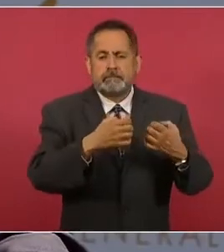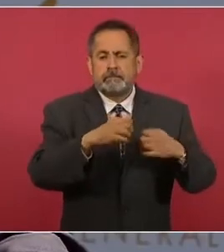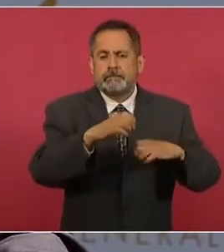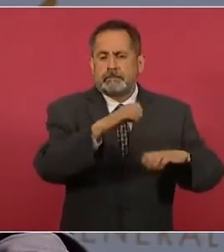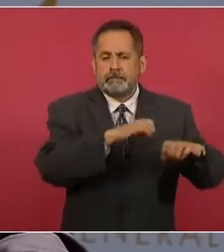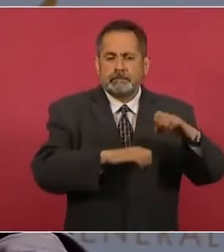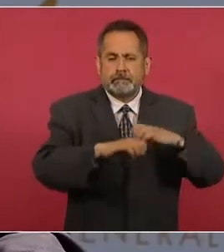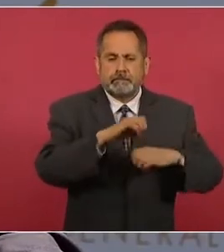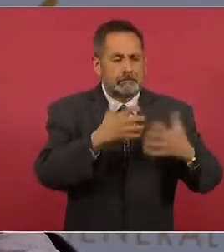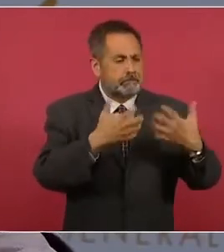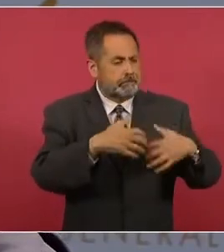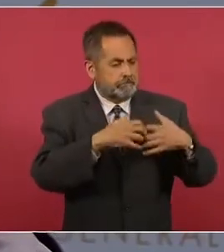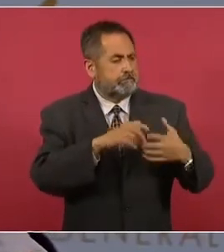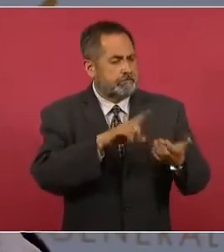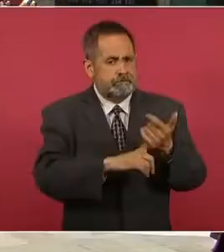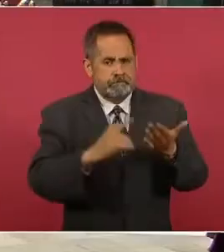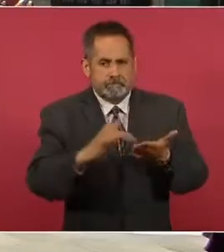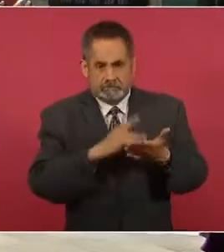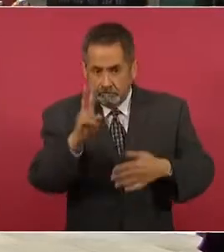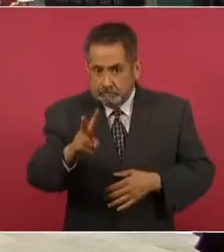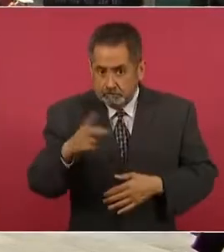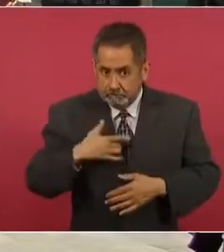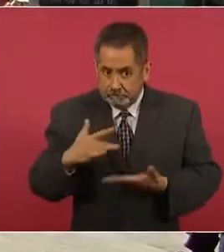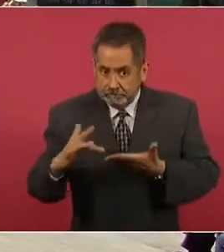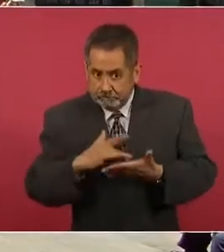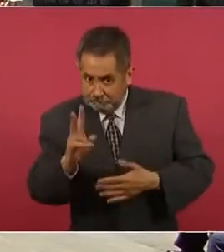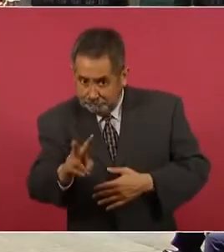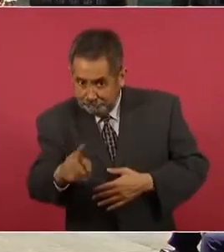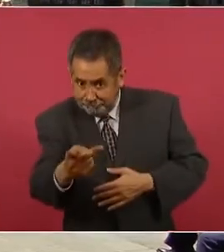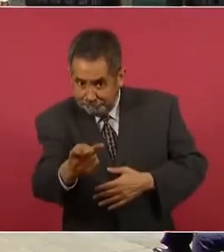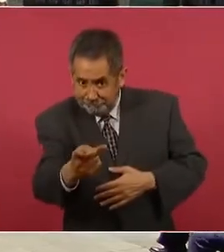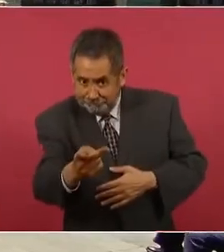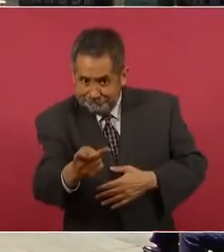empresarial. ¿Verdad, Francisco?